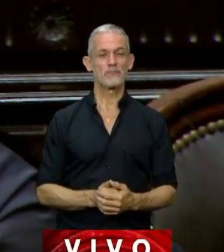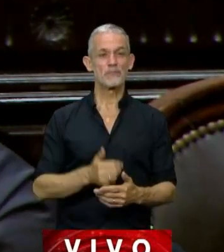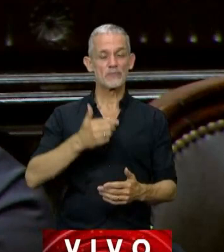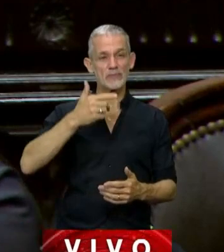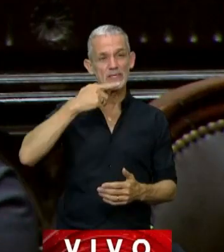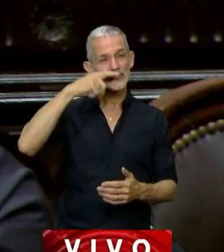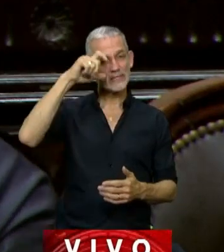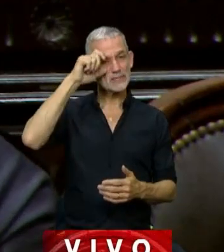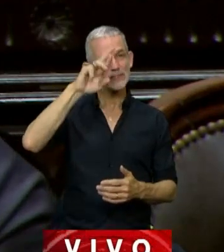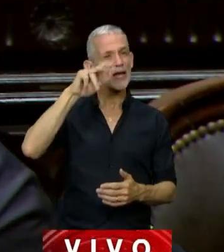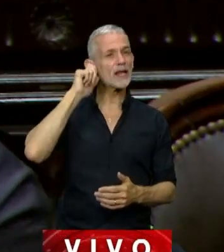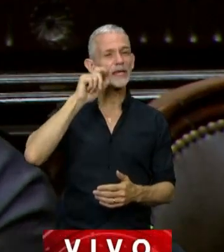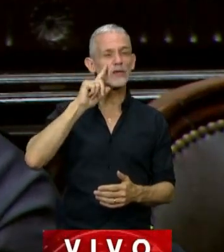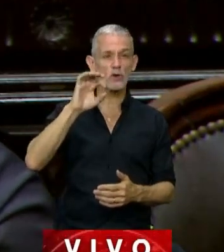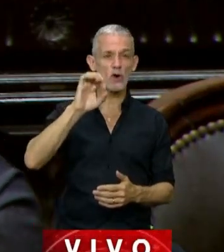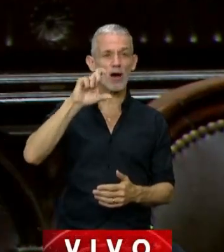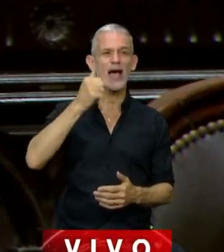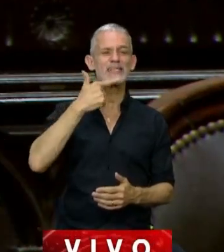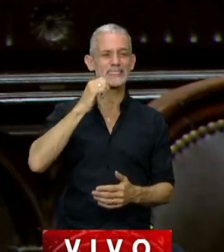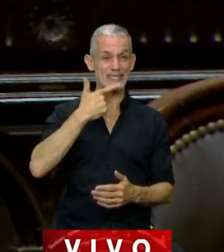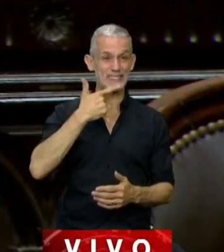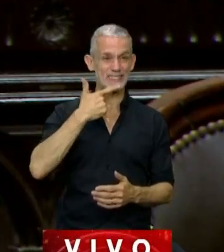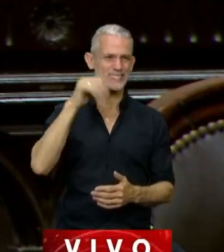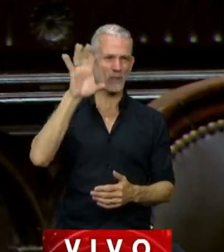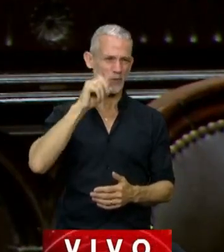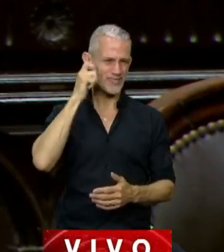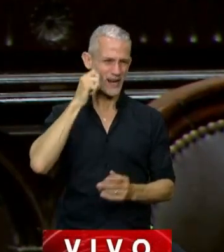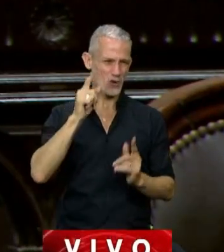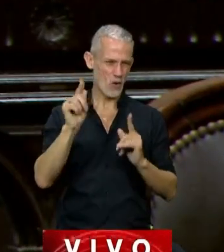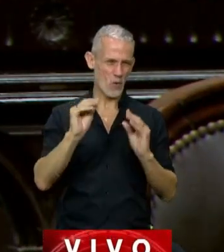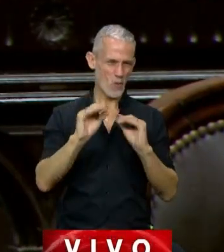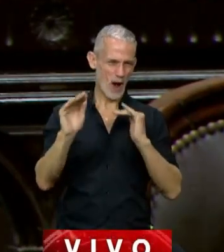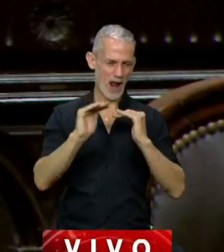Sergio Casas, de la provincia de La Rioja, una provincia que ha